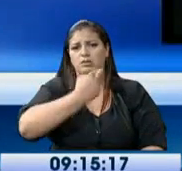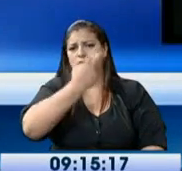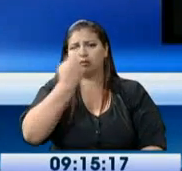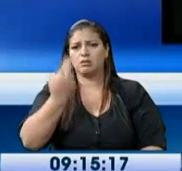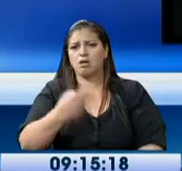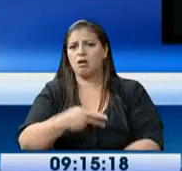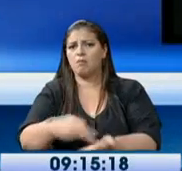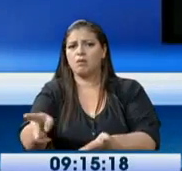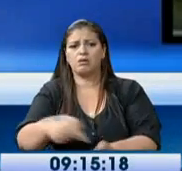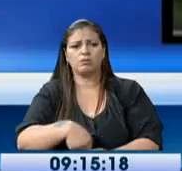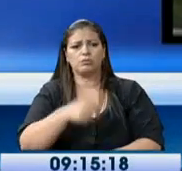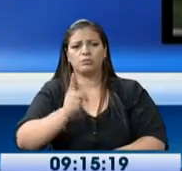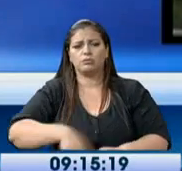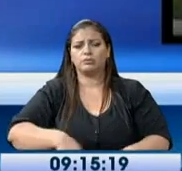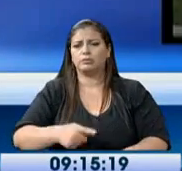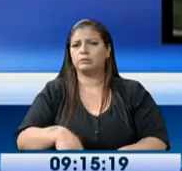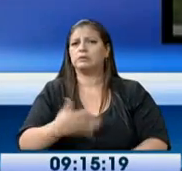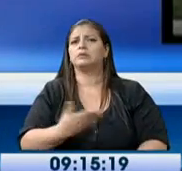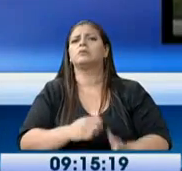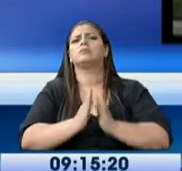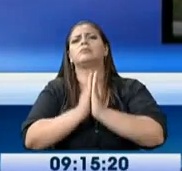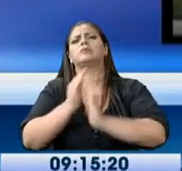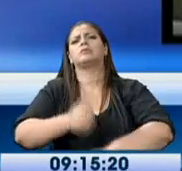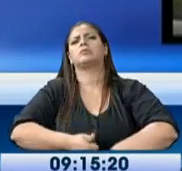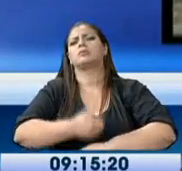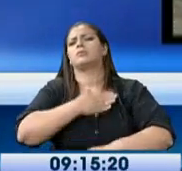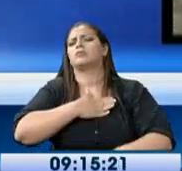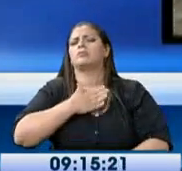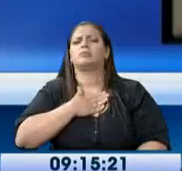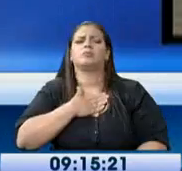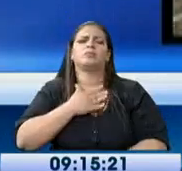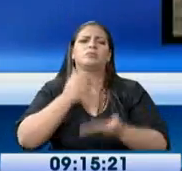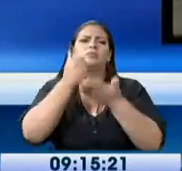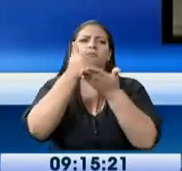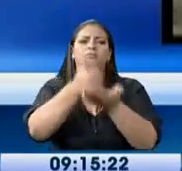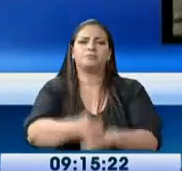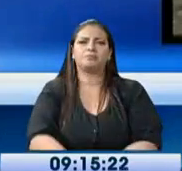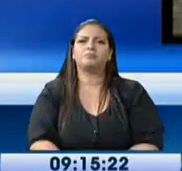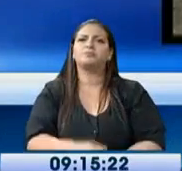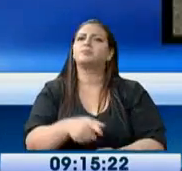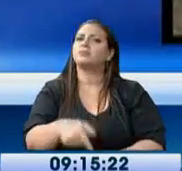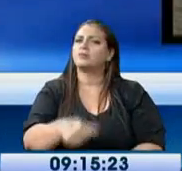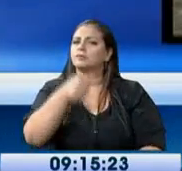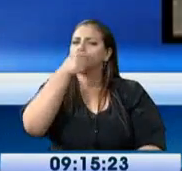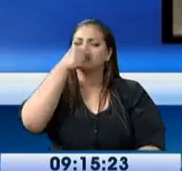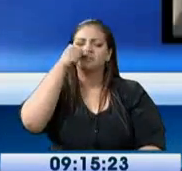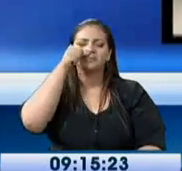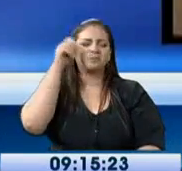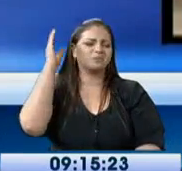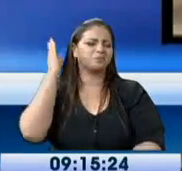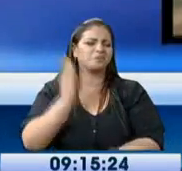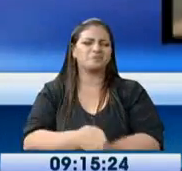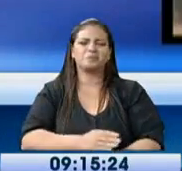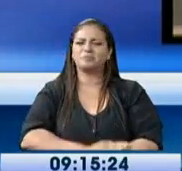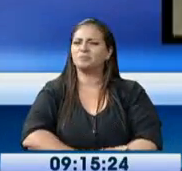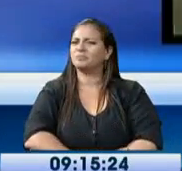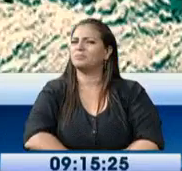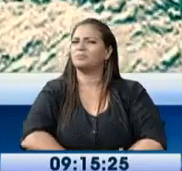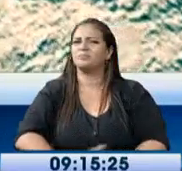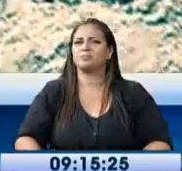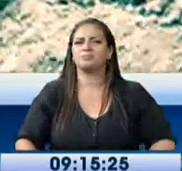de ayudarme, o sea, con él, no sé, para me lee un centro de atención, rehabilitación, para que me lo ayuden a salir del caso de las drogas que él